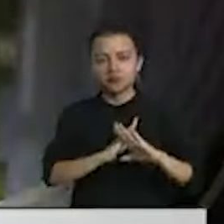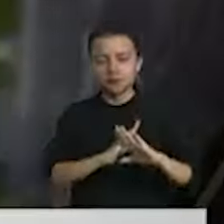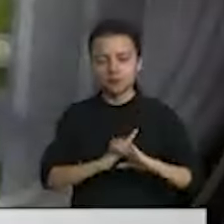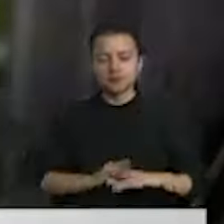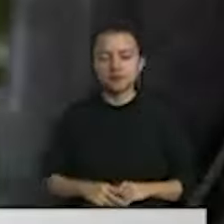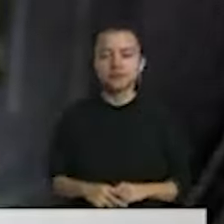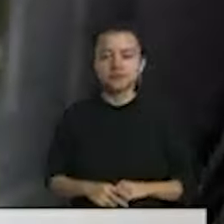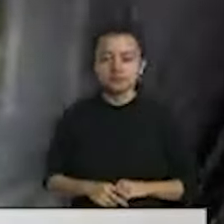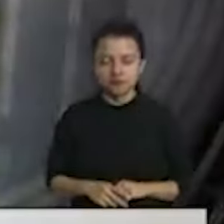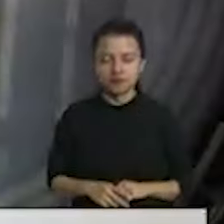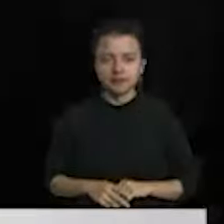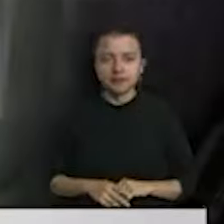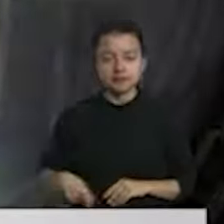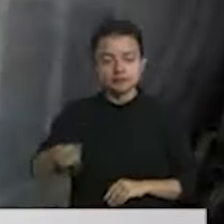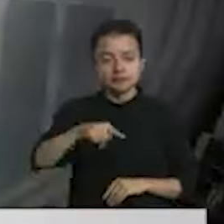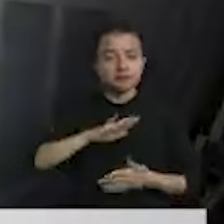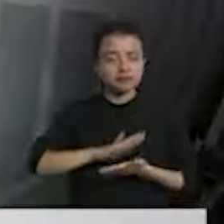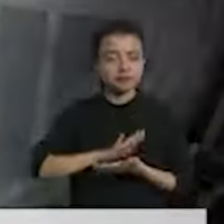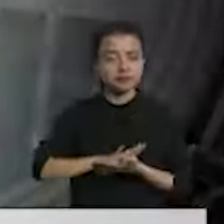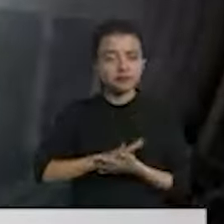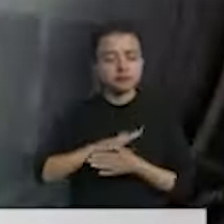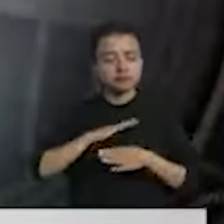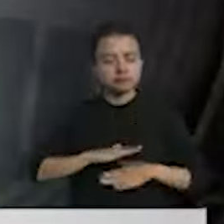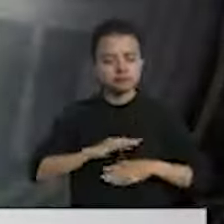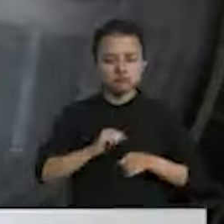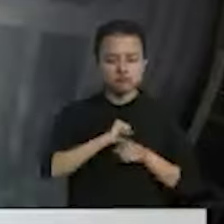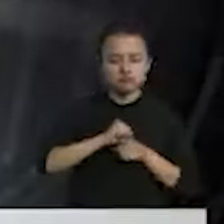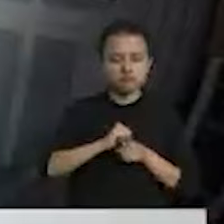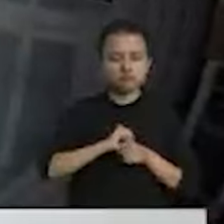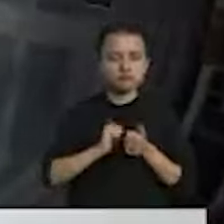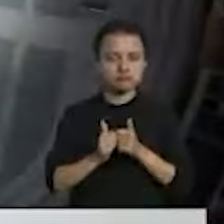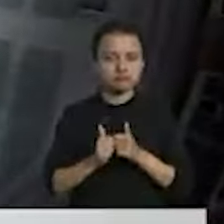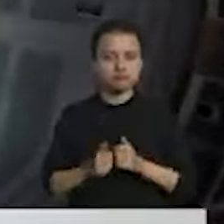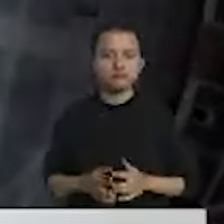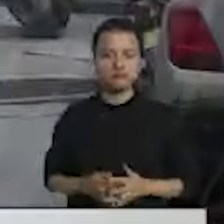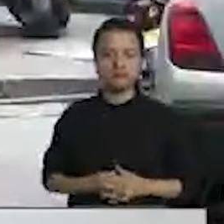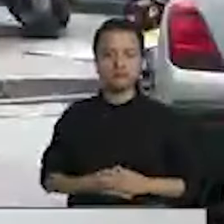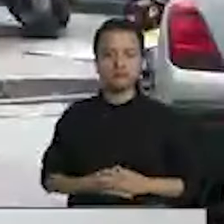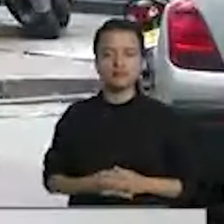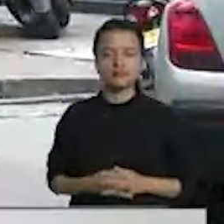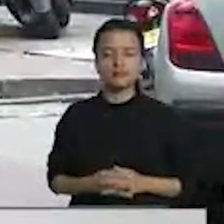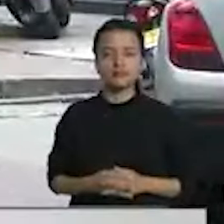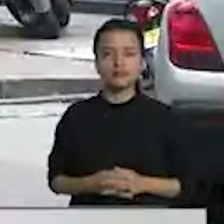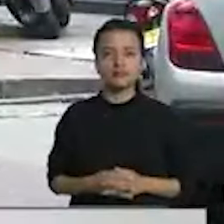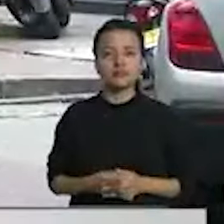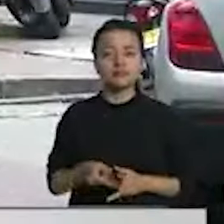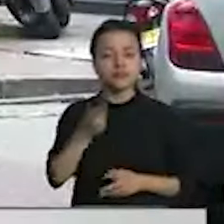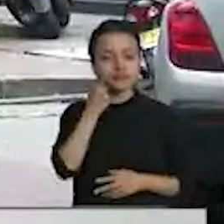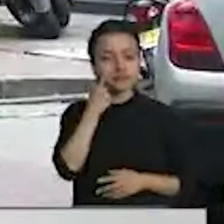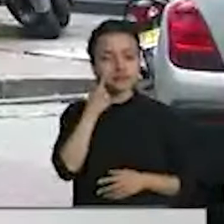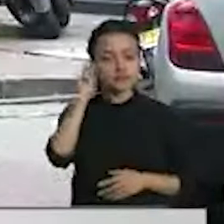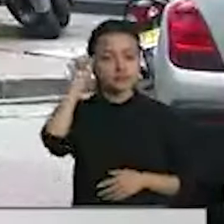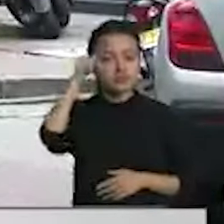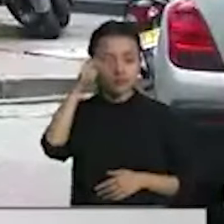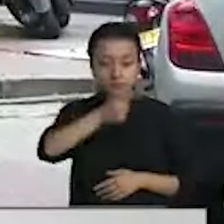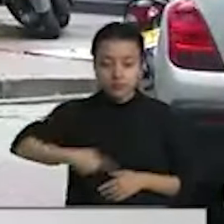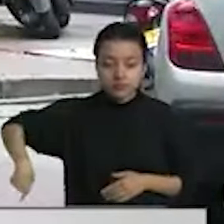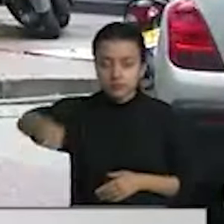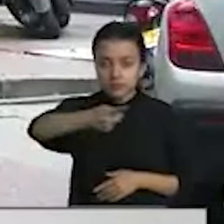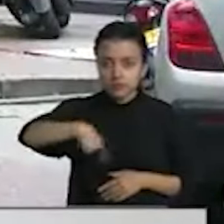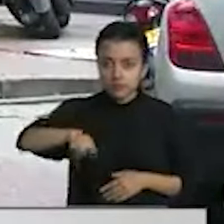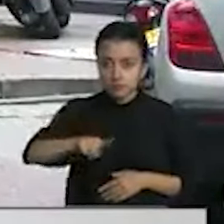la seguridad y tranquilidad de los corredores durante su jornada deportiva. Cabe recordar que este escenario